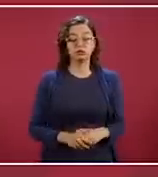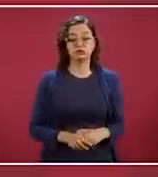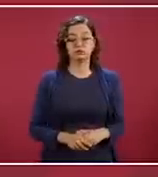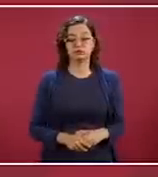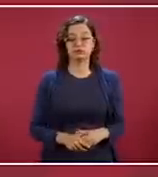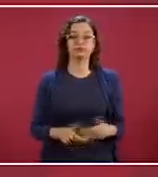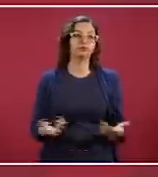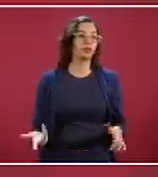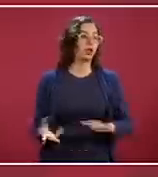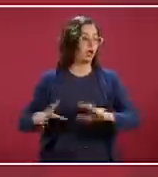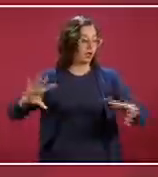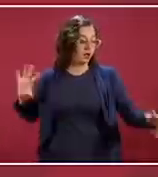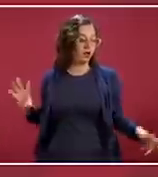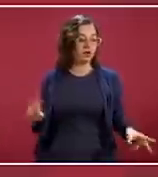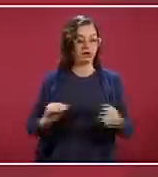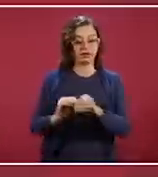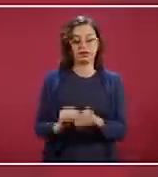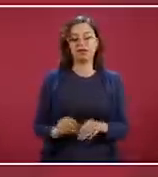en 20 años como